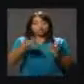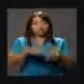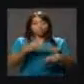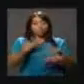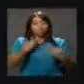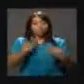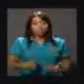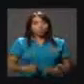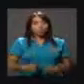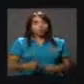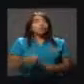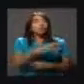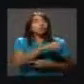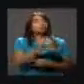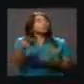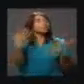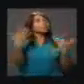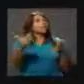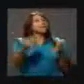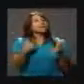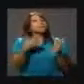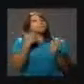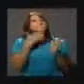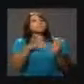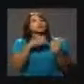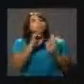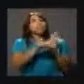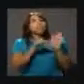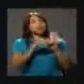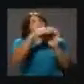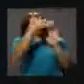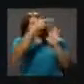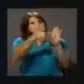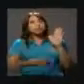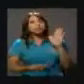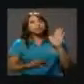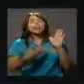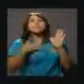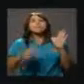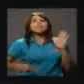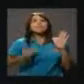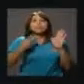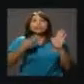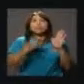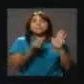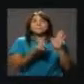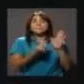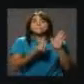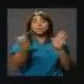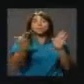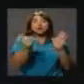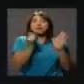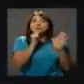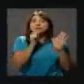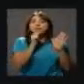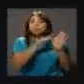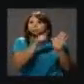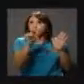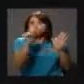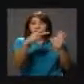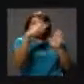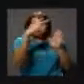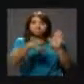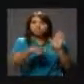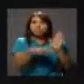toda mi hoja de vida privada y pública para que ustedes la examinen si ustedes encuentran algún problema